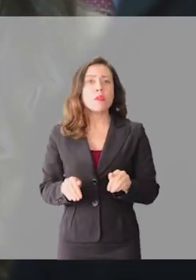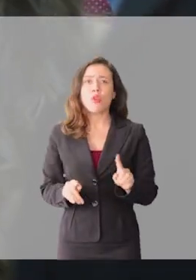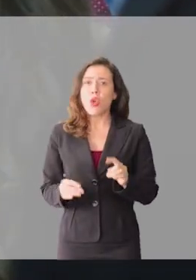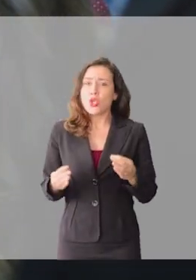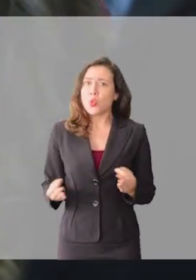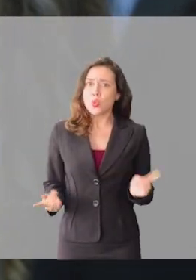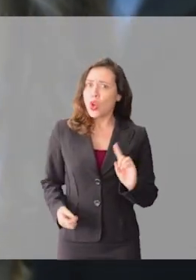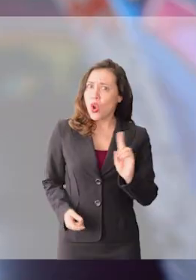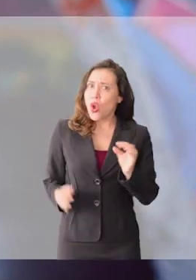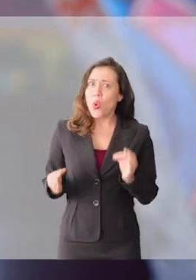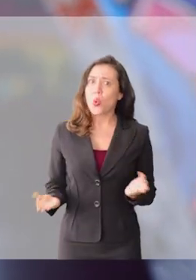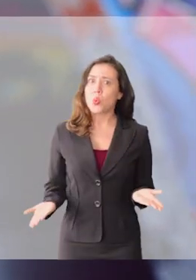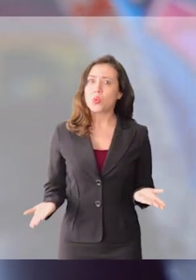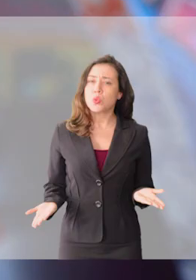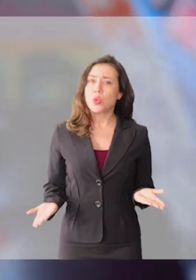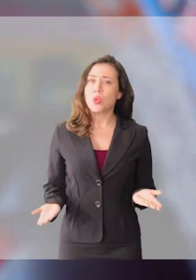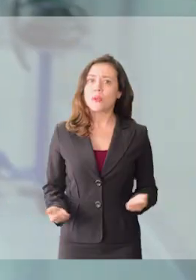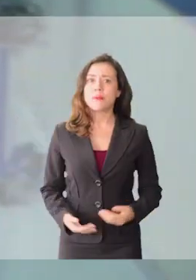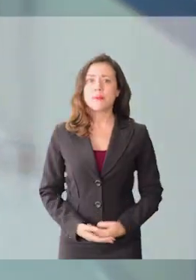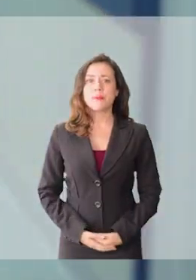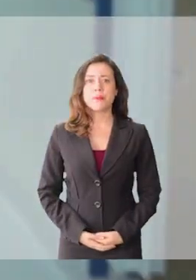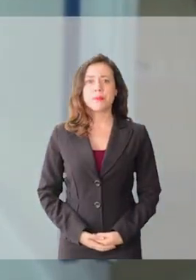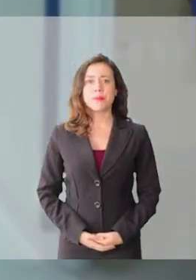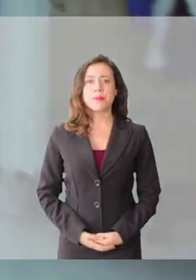No, no es justo. Claro que no es justo. No es justo.